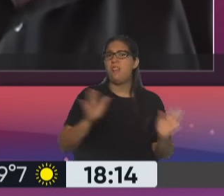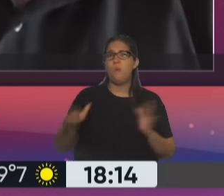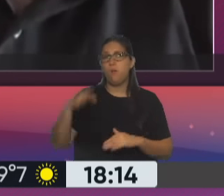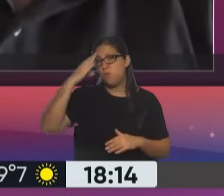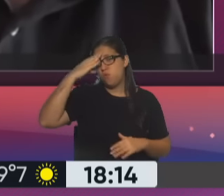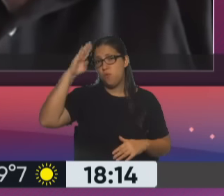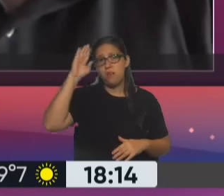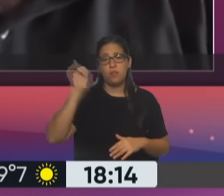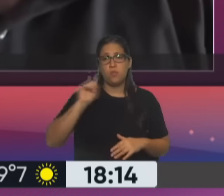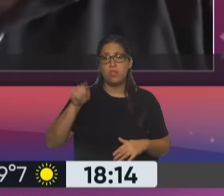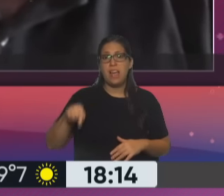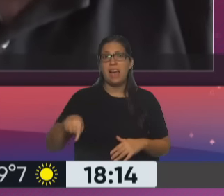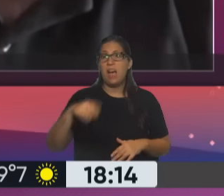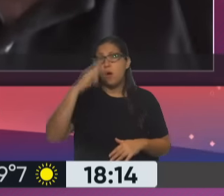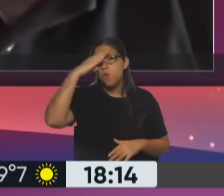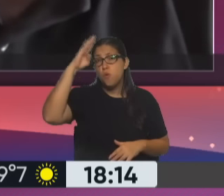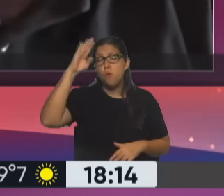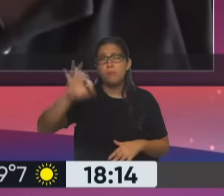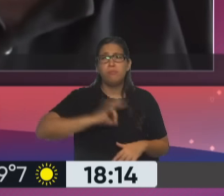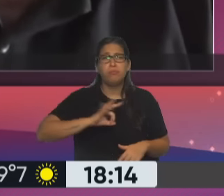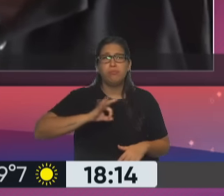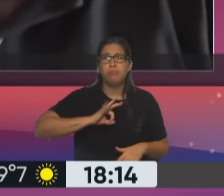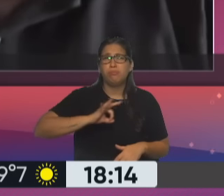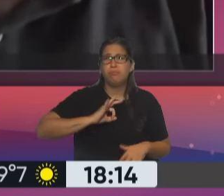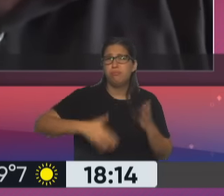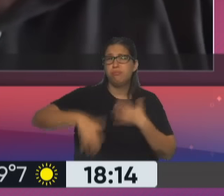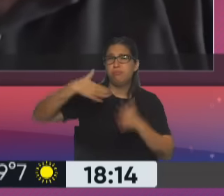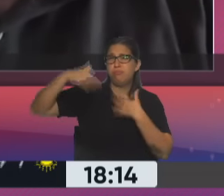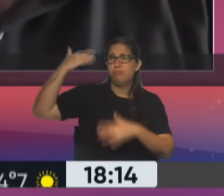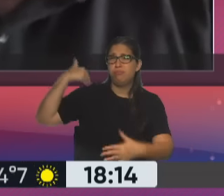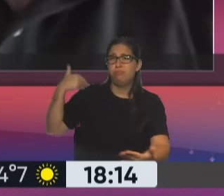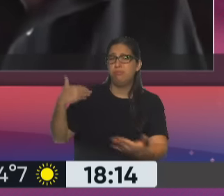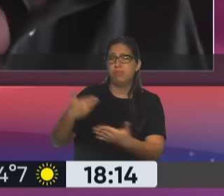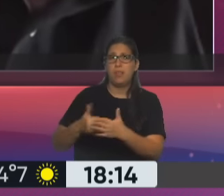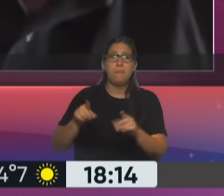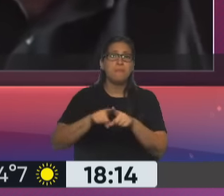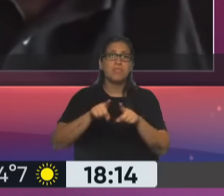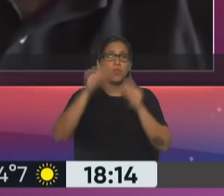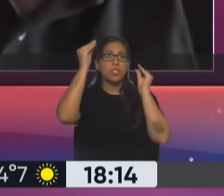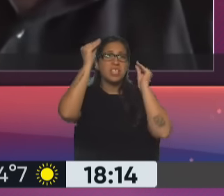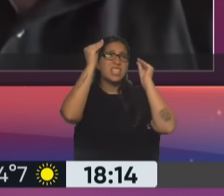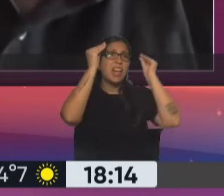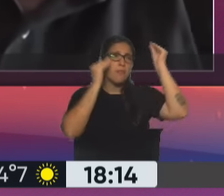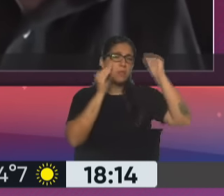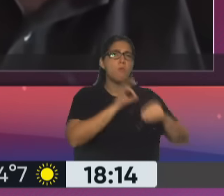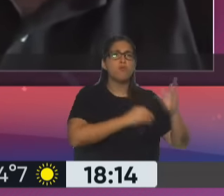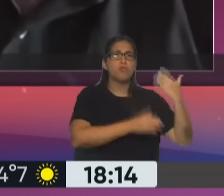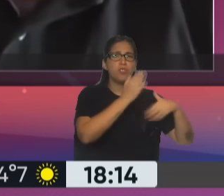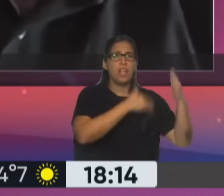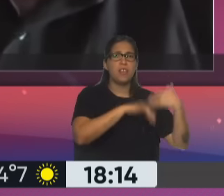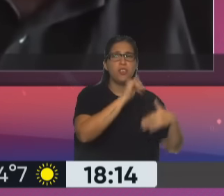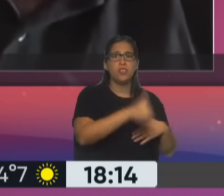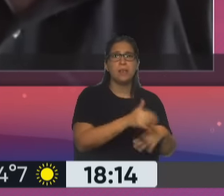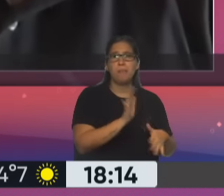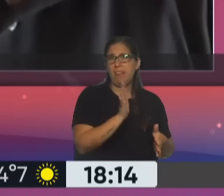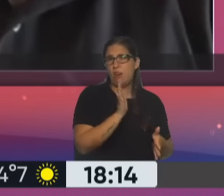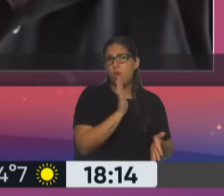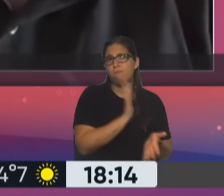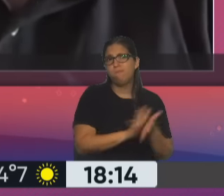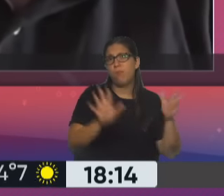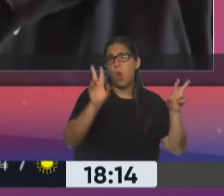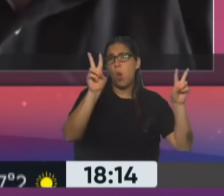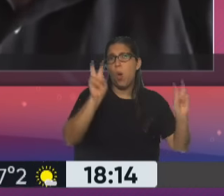hablando de desmantelar algo que ya tiene muchísimas décadas. No es como el chavismo, que si bien está hace bastante tiempo, es relativamente nuevo, como una Venezuela